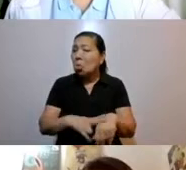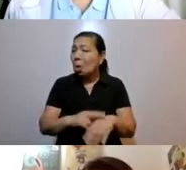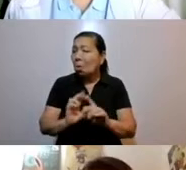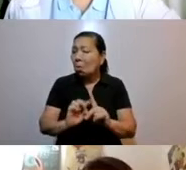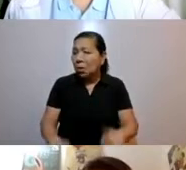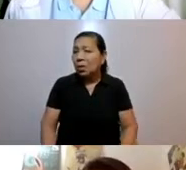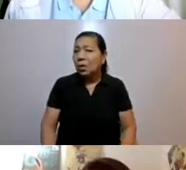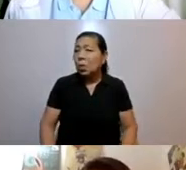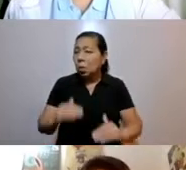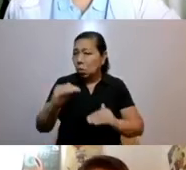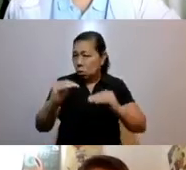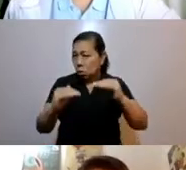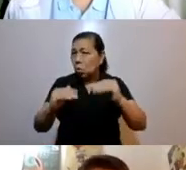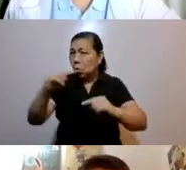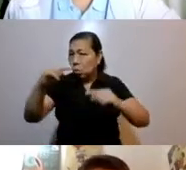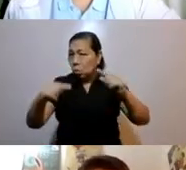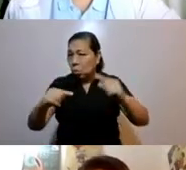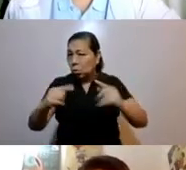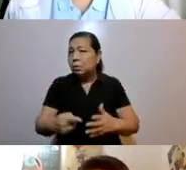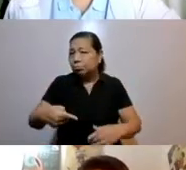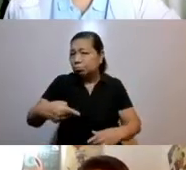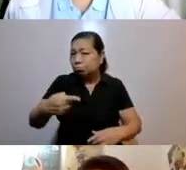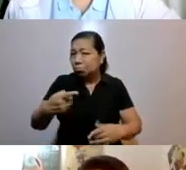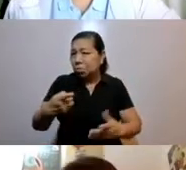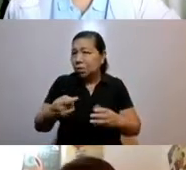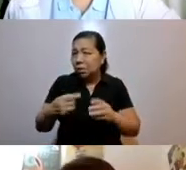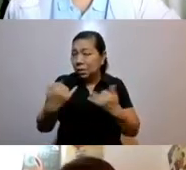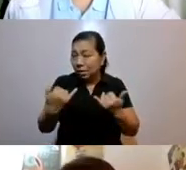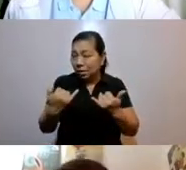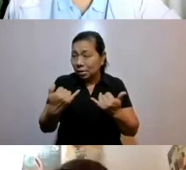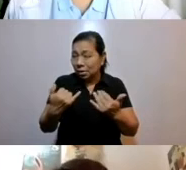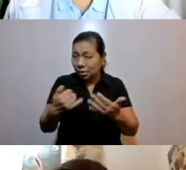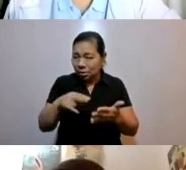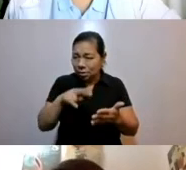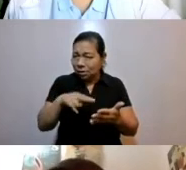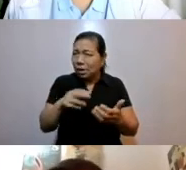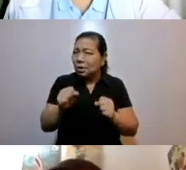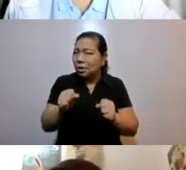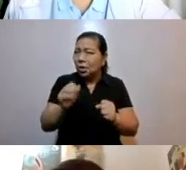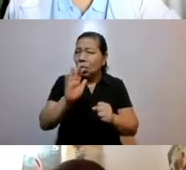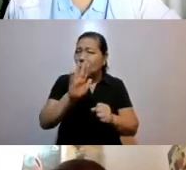las cifras de disfunción eréctil que votó este estudio eran del